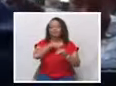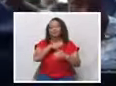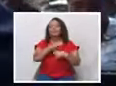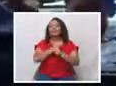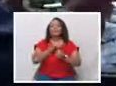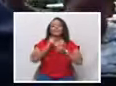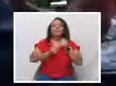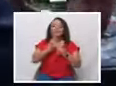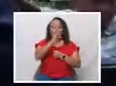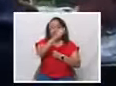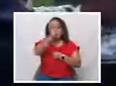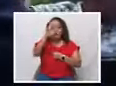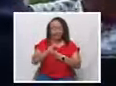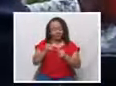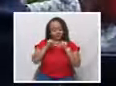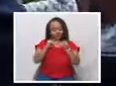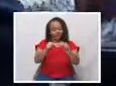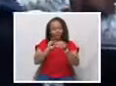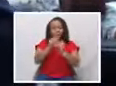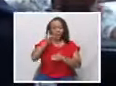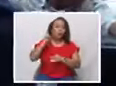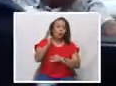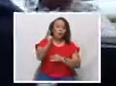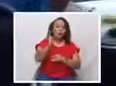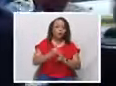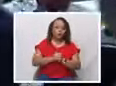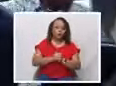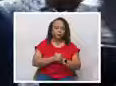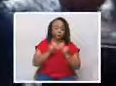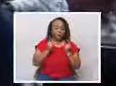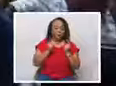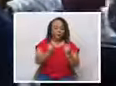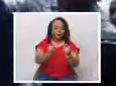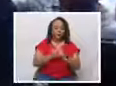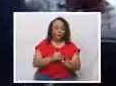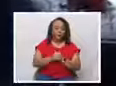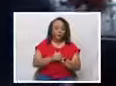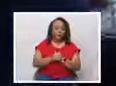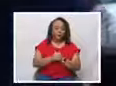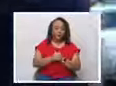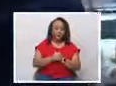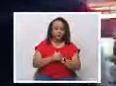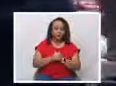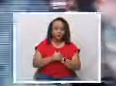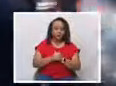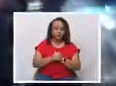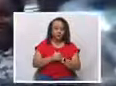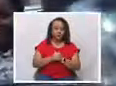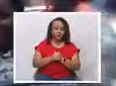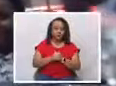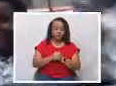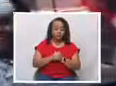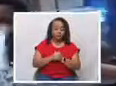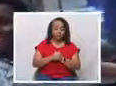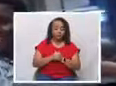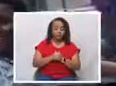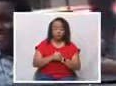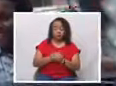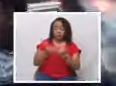que Costa Rica va a seguir siendo el número uno en velocidad. ¿Qué para usted a nivel de pruebas? Pues